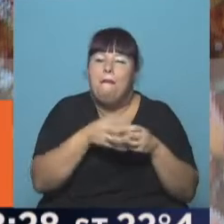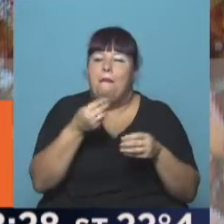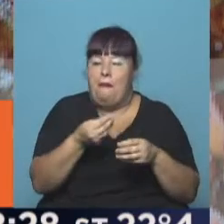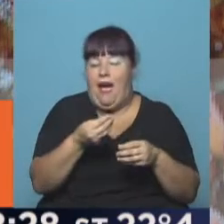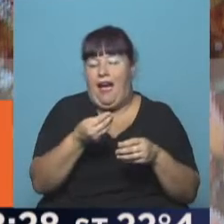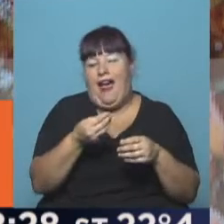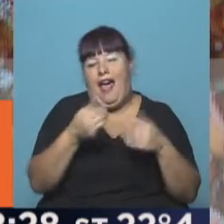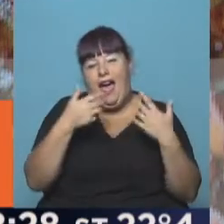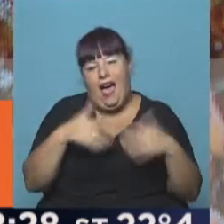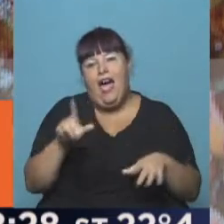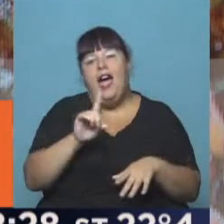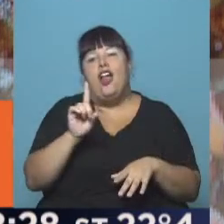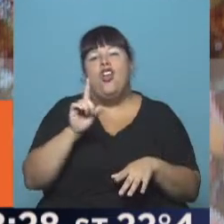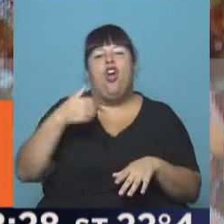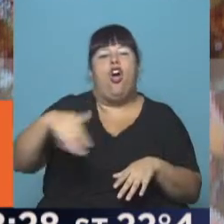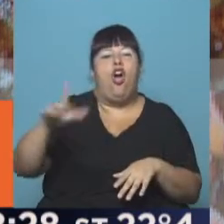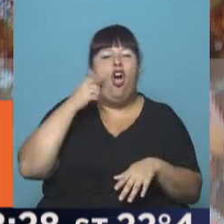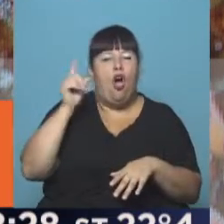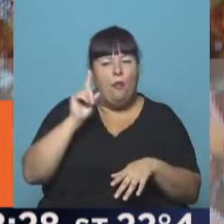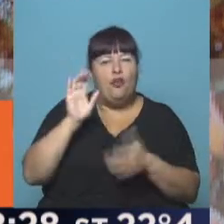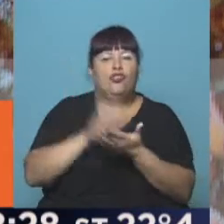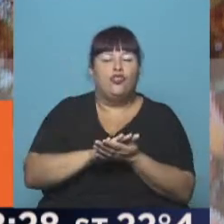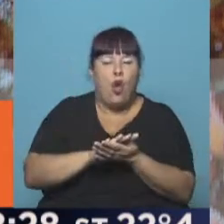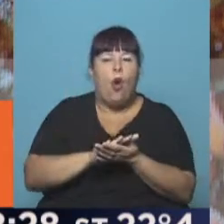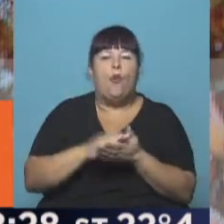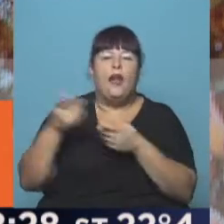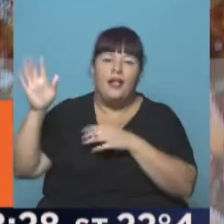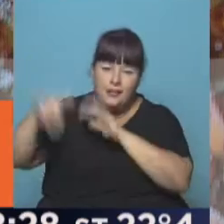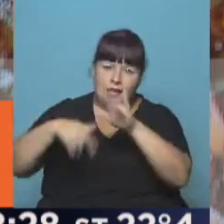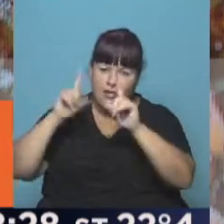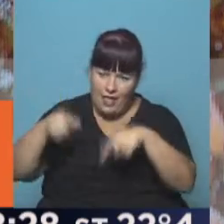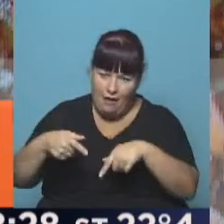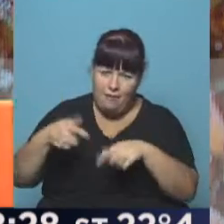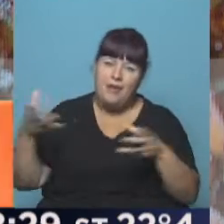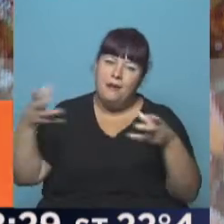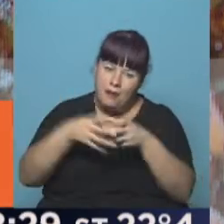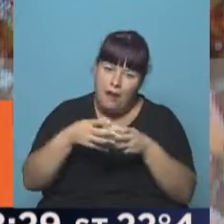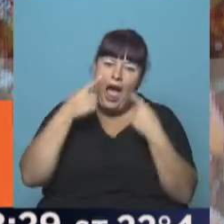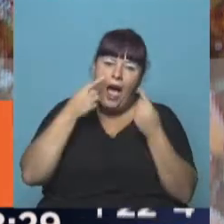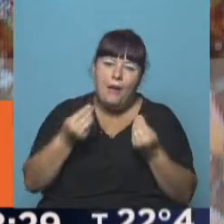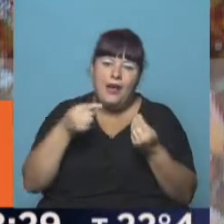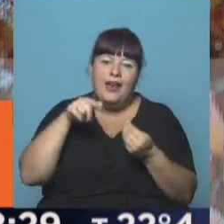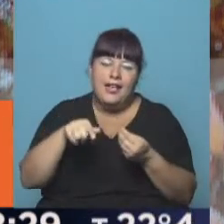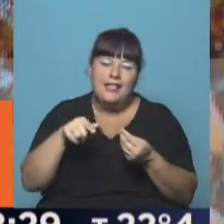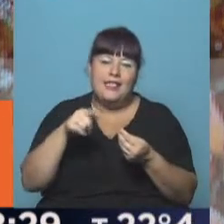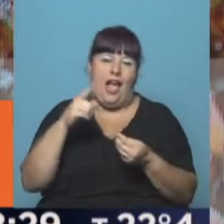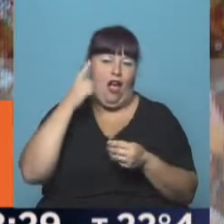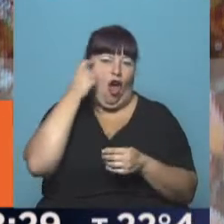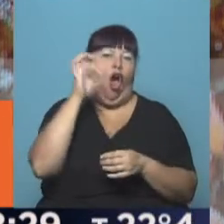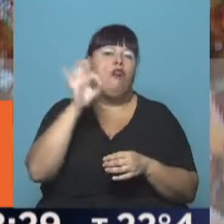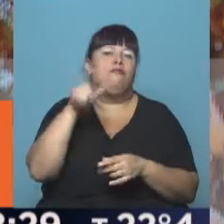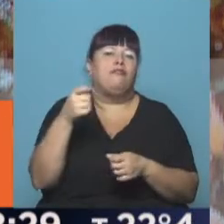en fin, y no disuadir a los propios varones de estar convocados para que revisen esas posiciones